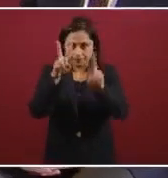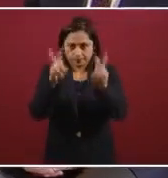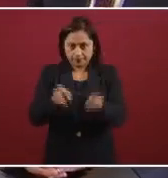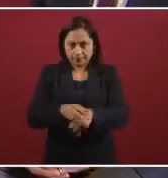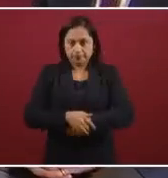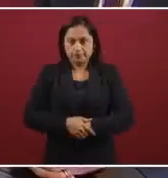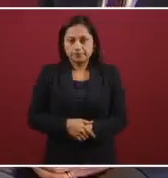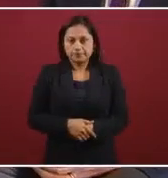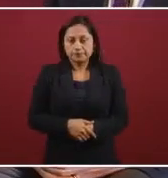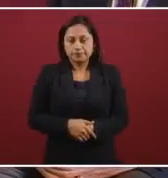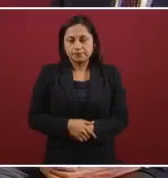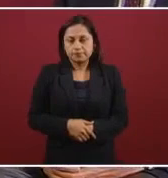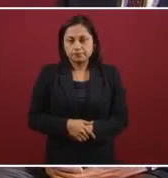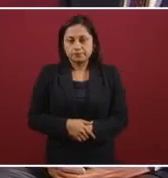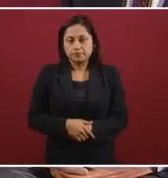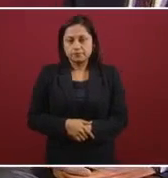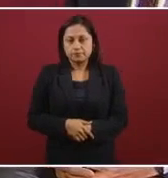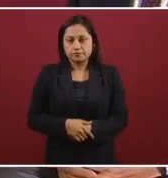entre